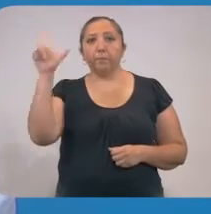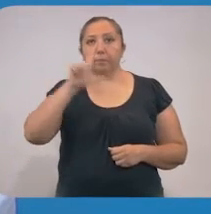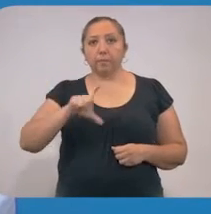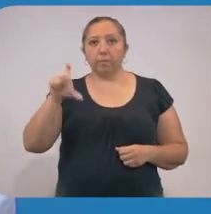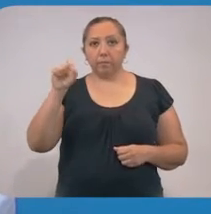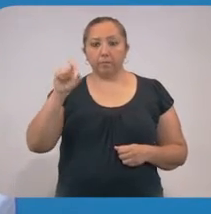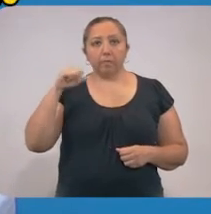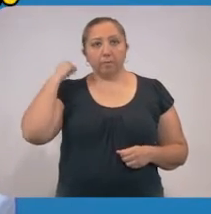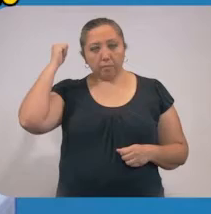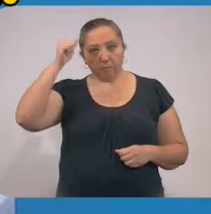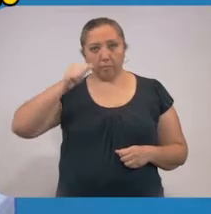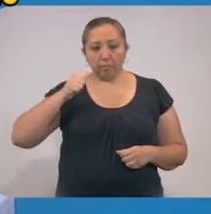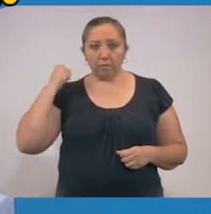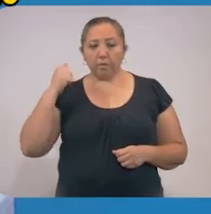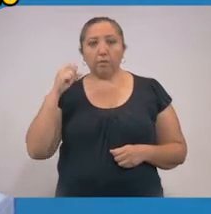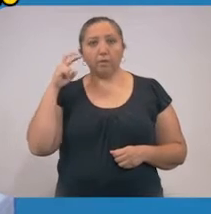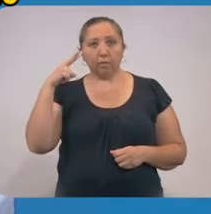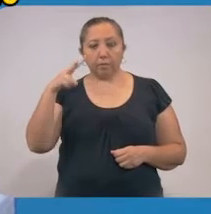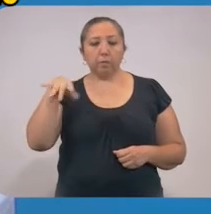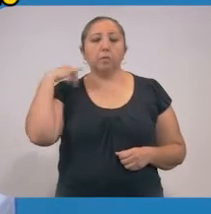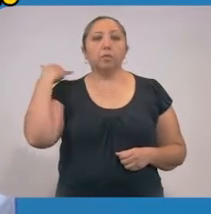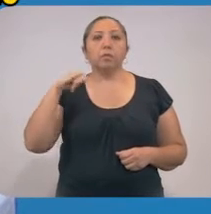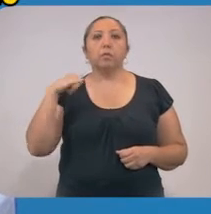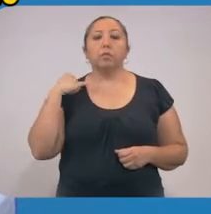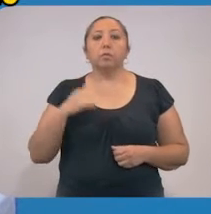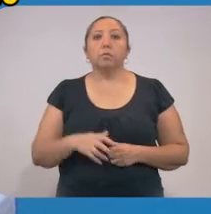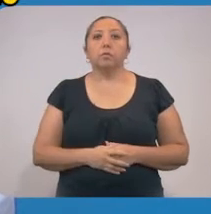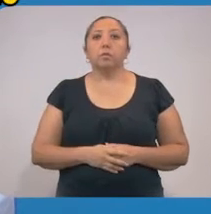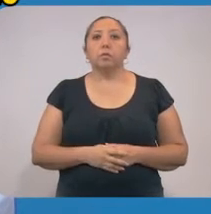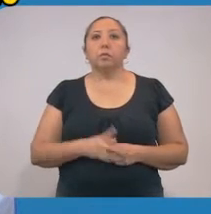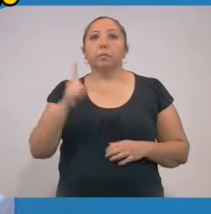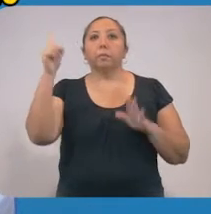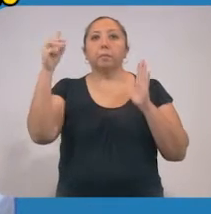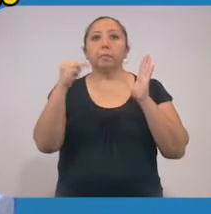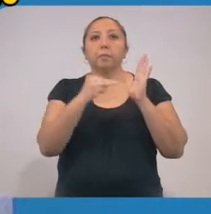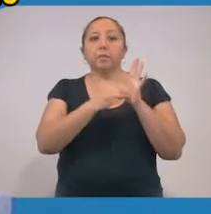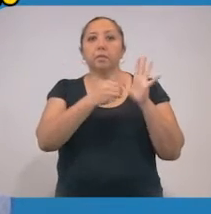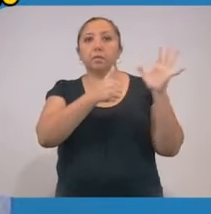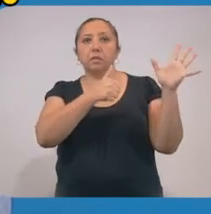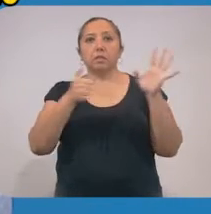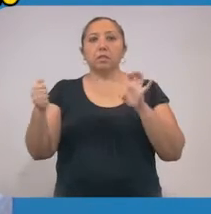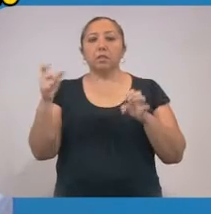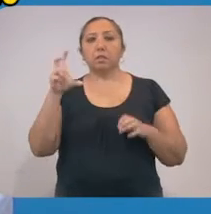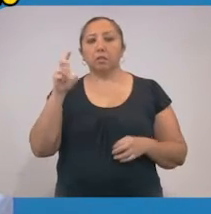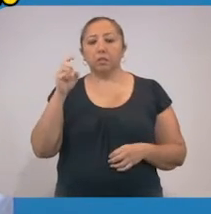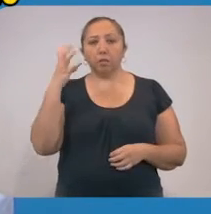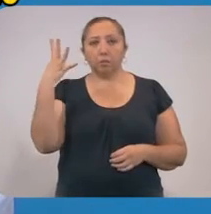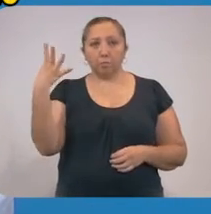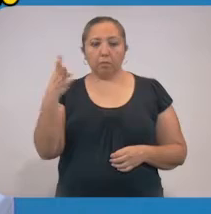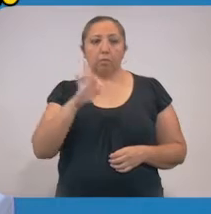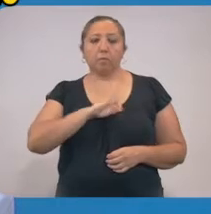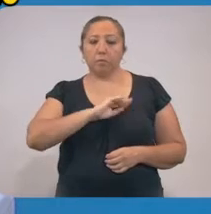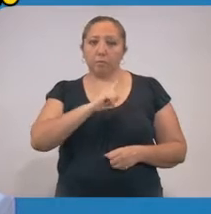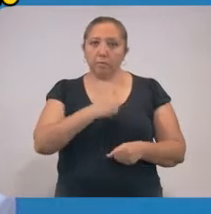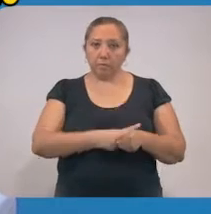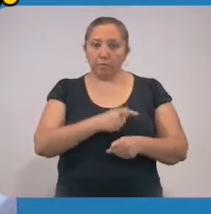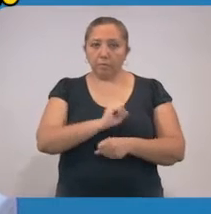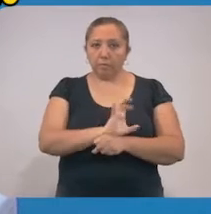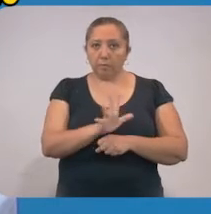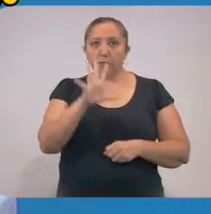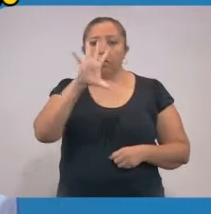20 de abril se han detectado en yucatán mil 634 casos sospechosos